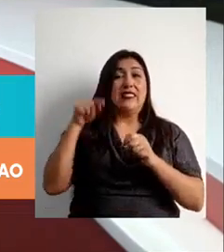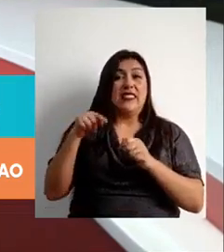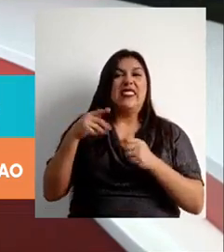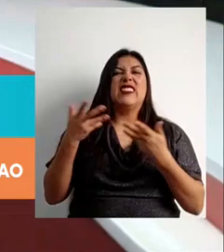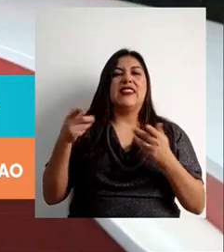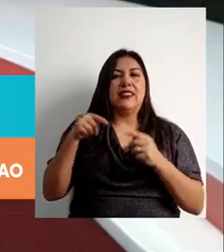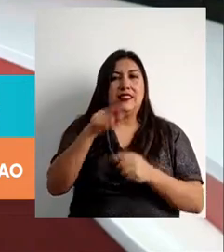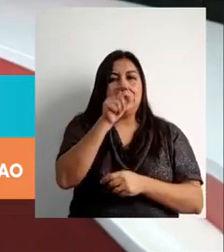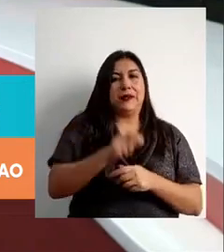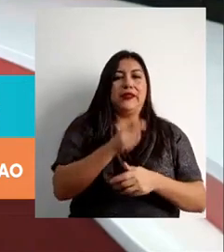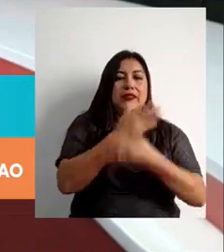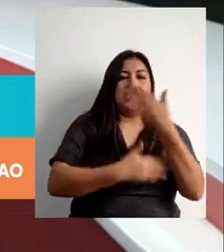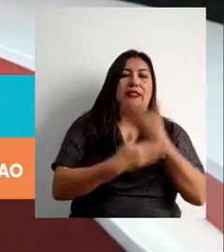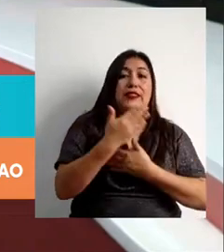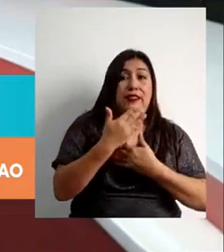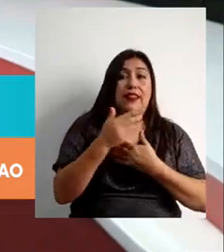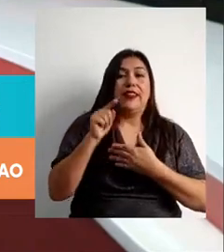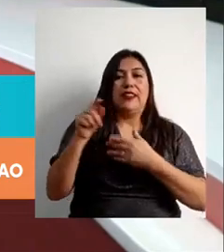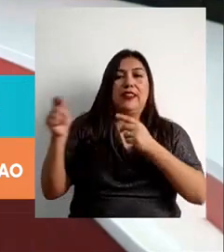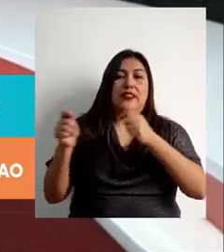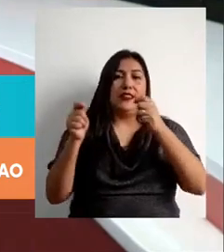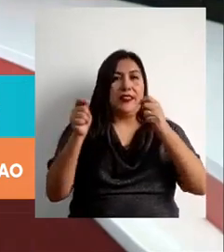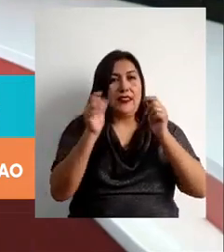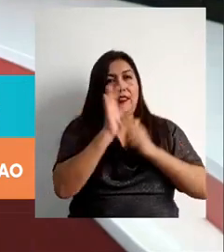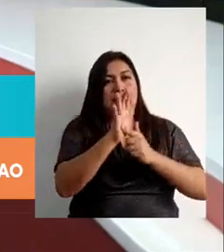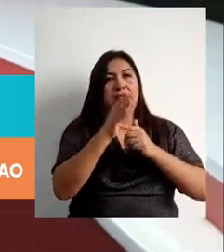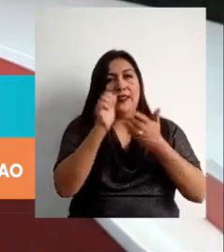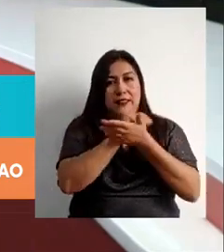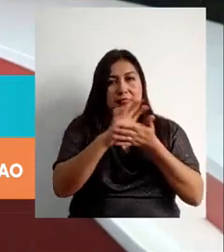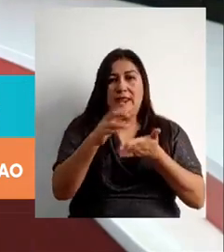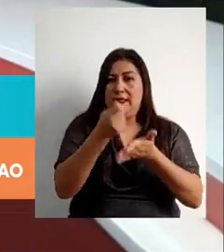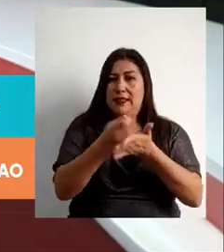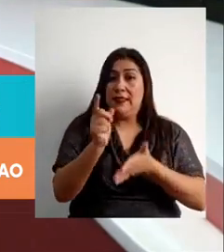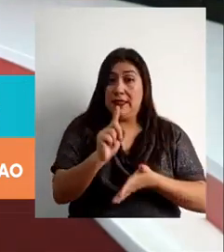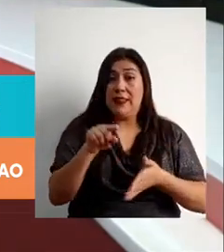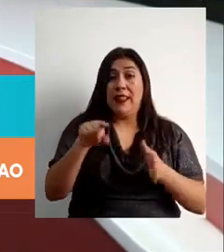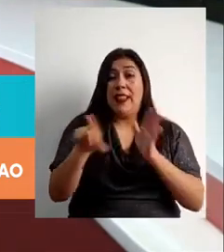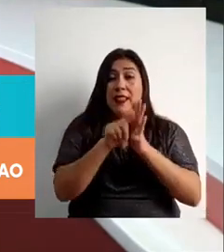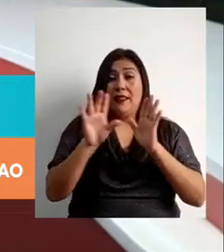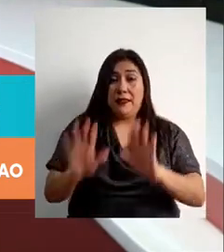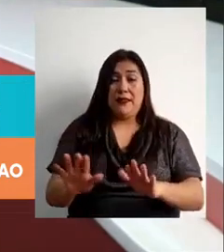con discapacidad el pase libre en el transporte, y es debido a la ley